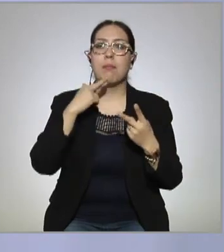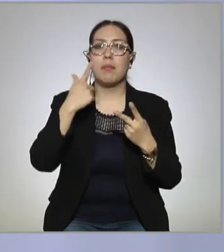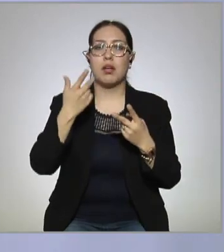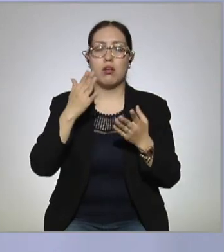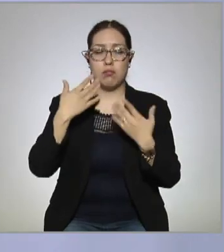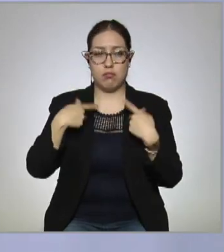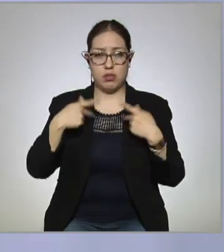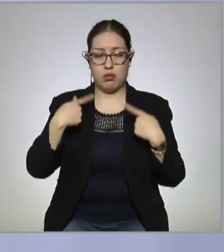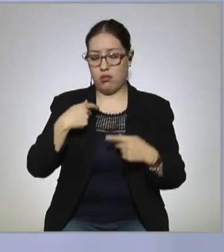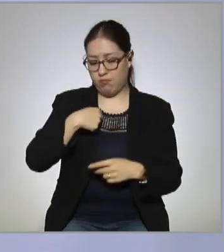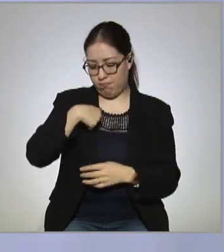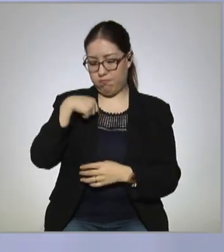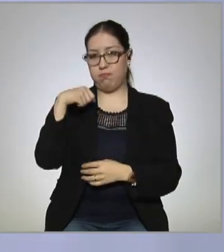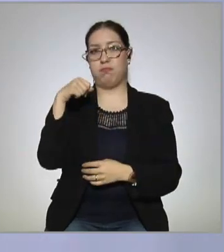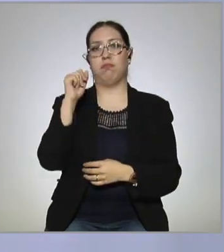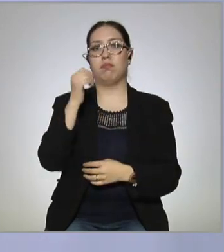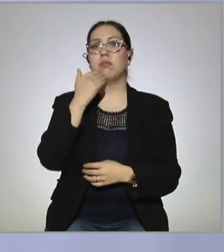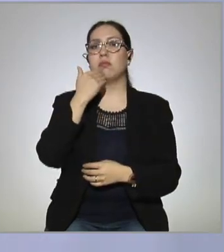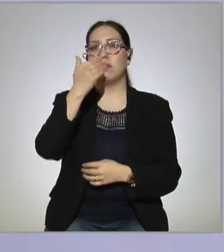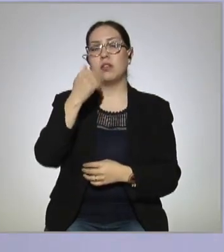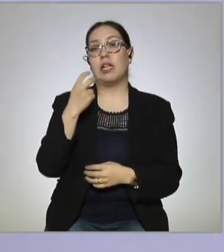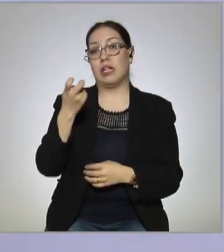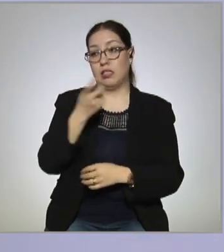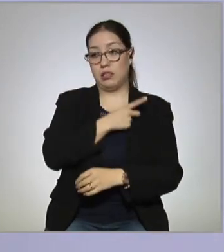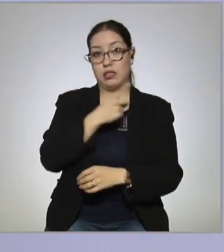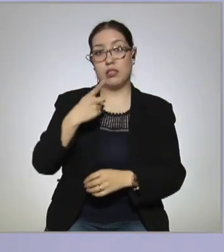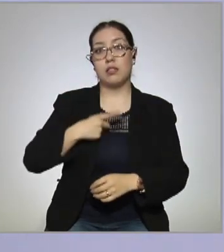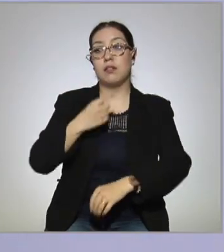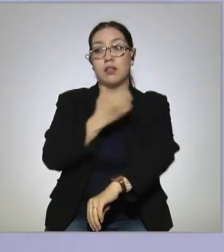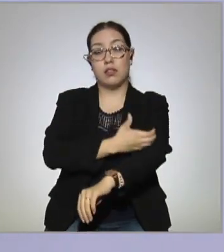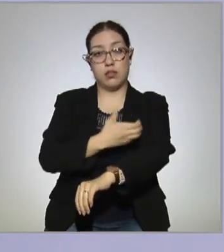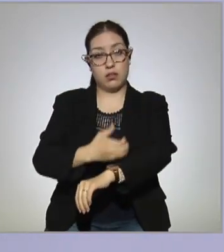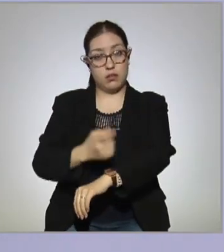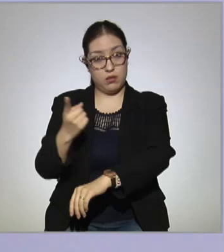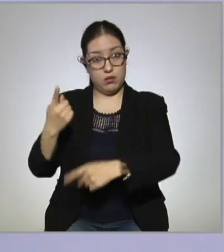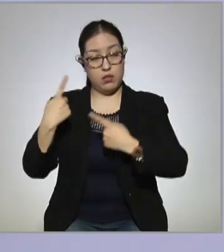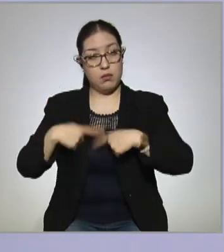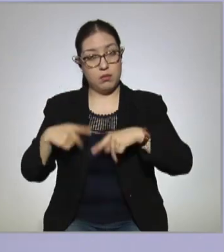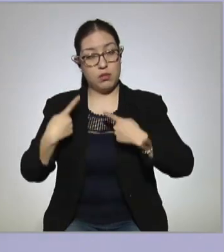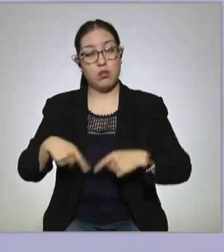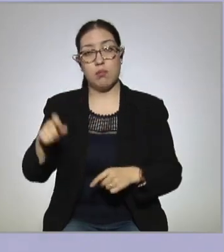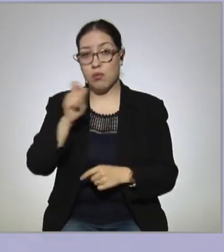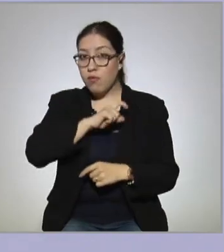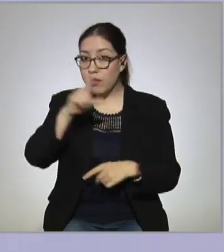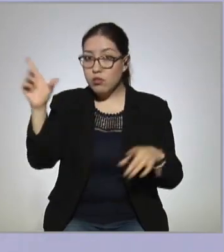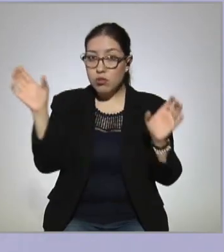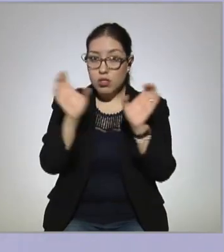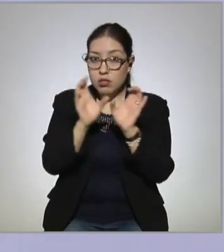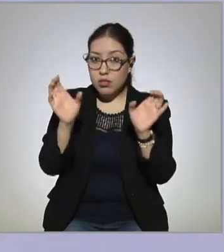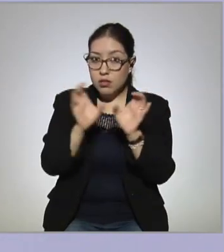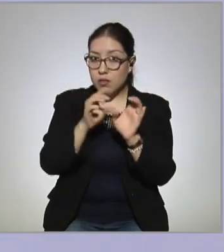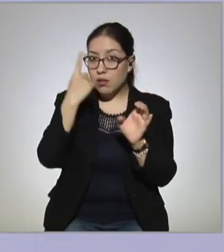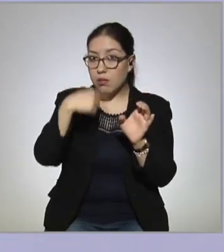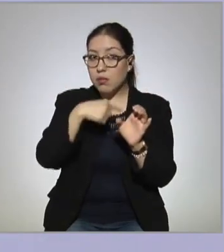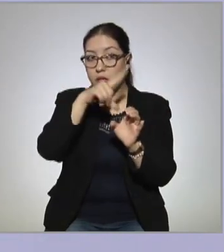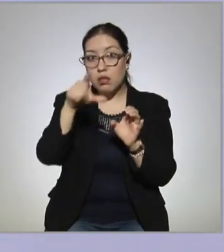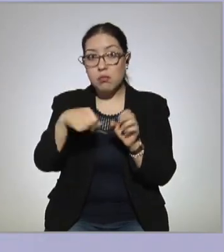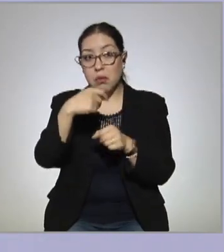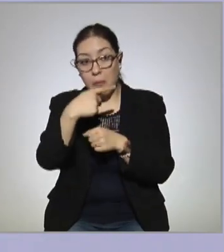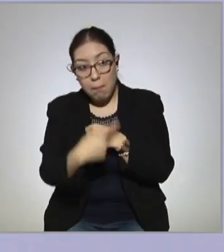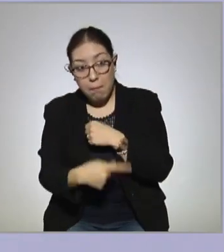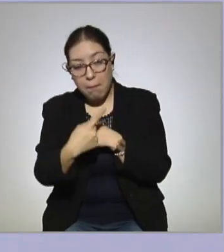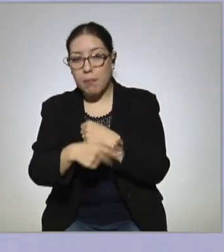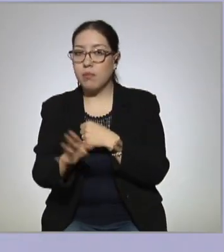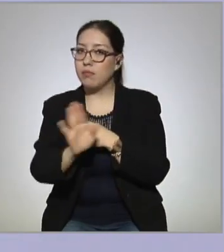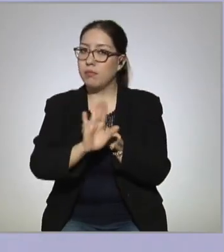del paciente y mejorar su mecánica. Aquí tienen que ir con un médico de rehabilitación o un fisioterapeuta que esté certificado para que no te vayan a lastimar peor, porque a veces no vaya a salir